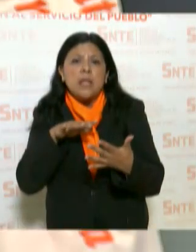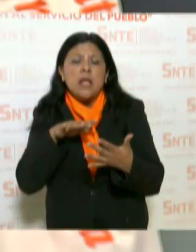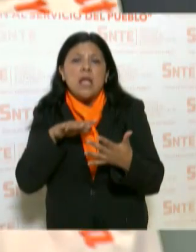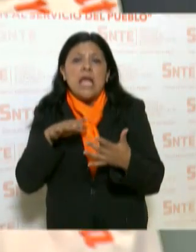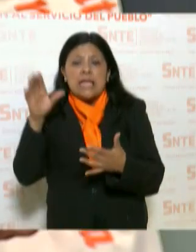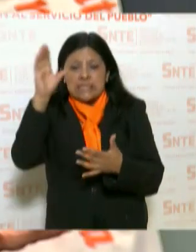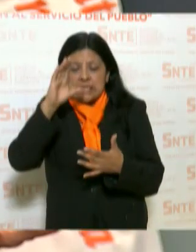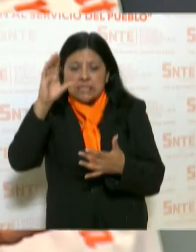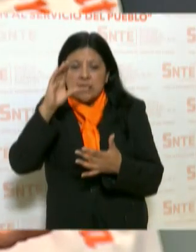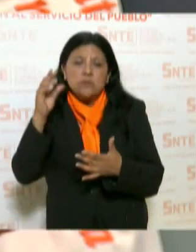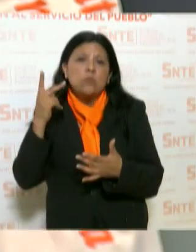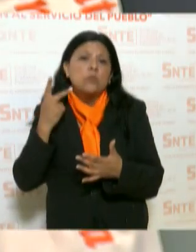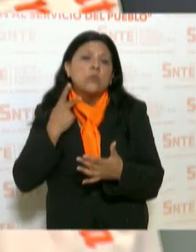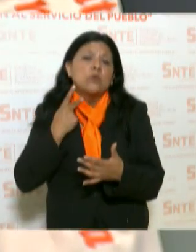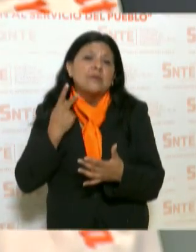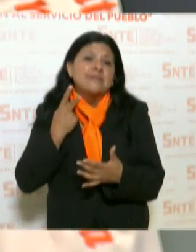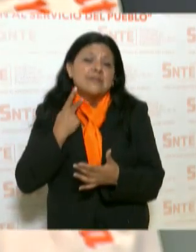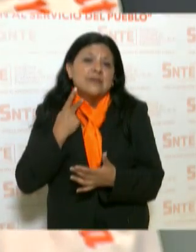porque